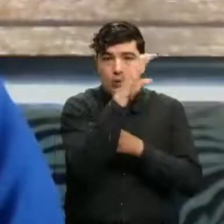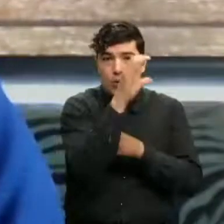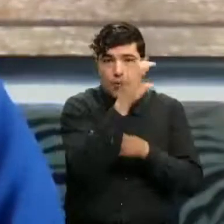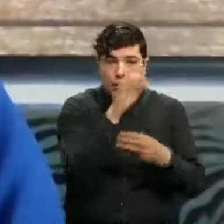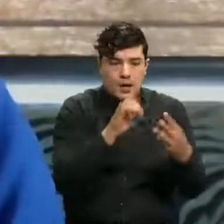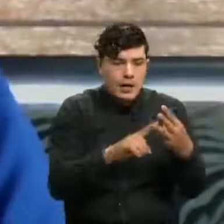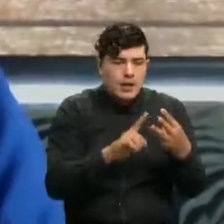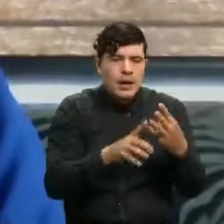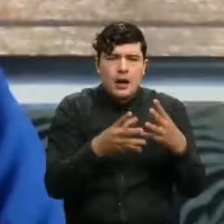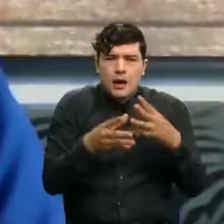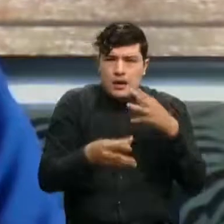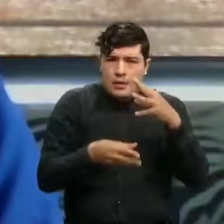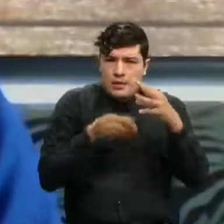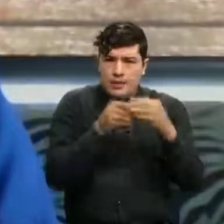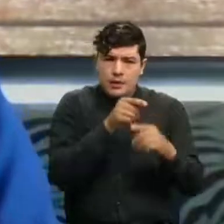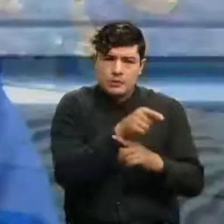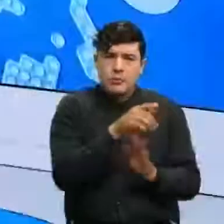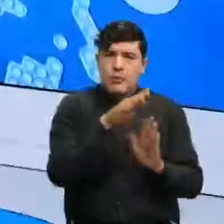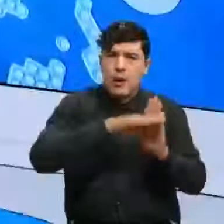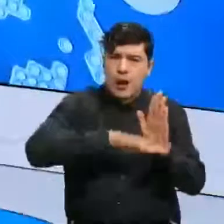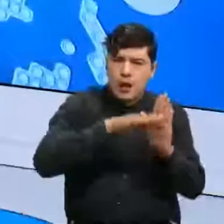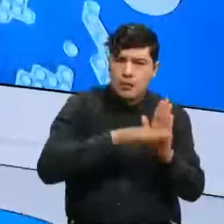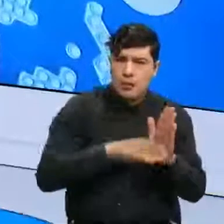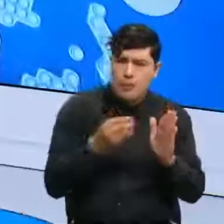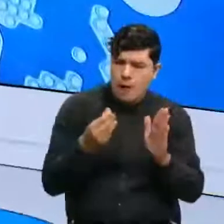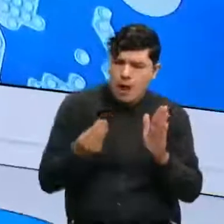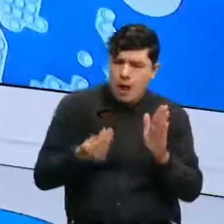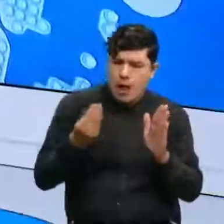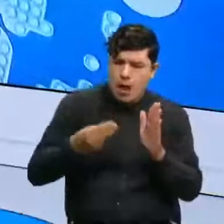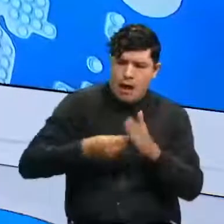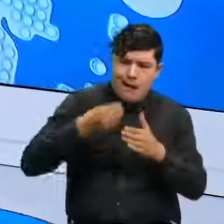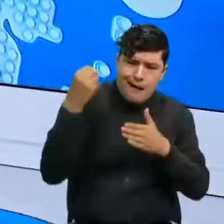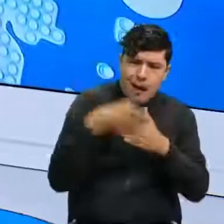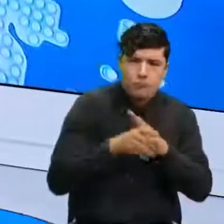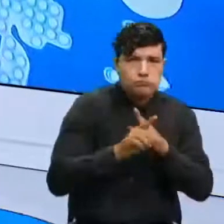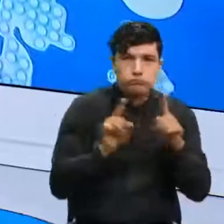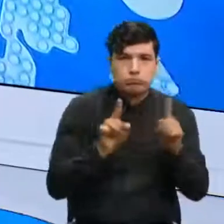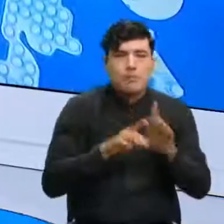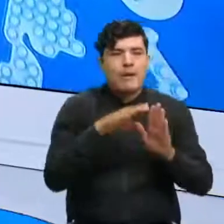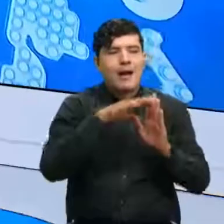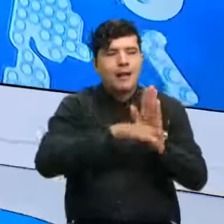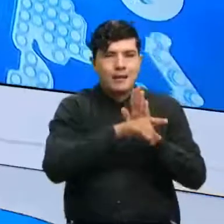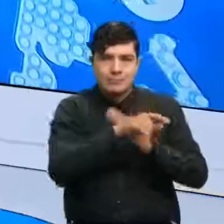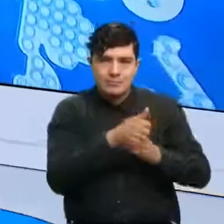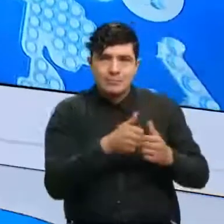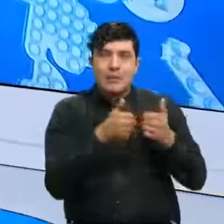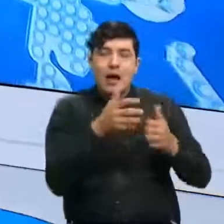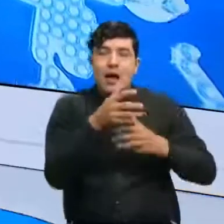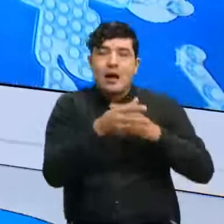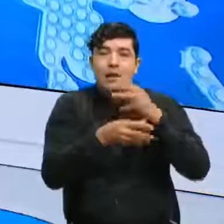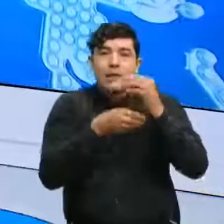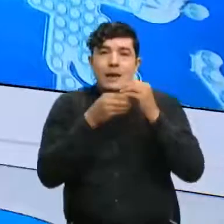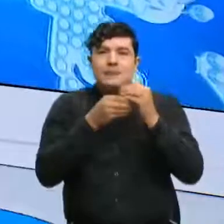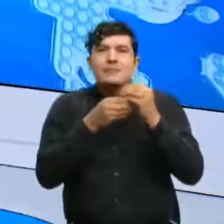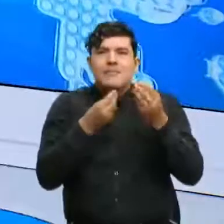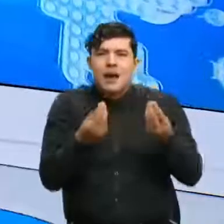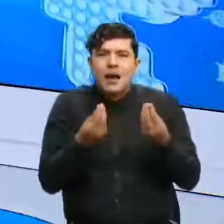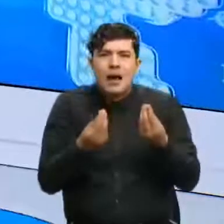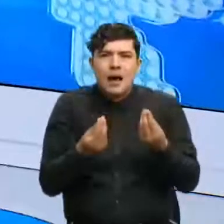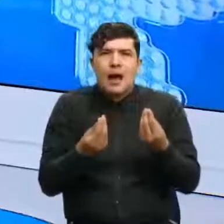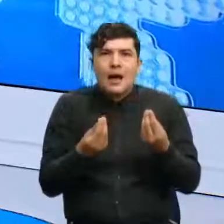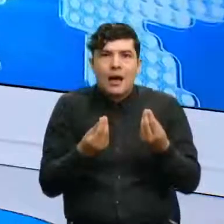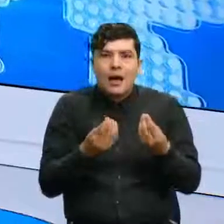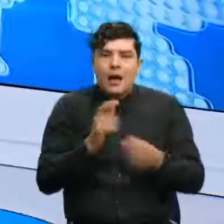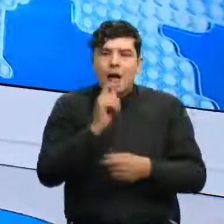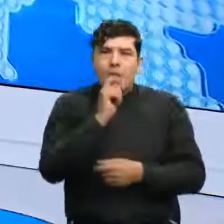bajo precio, de material no contaminante y hecho para lo que llamamos nosotros medicina de precisión, es decir, que le damos a